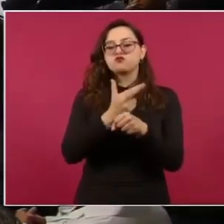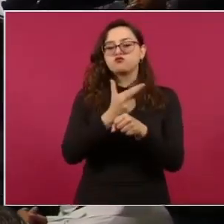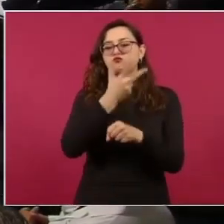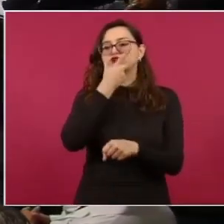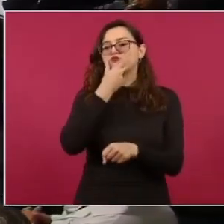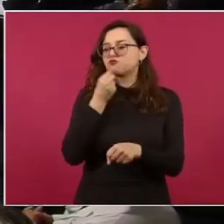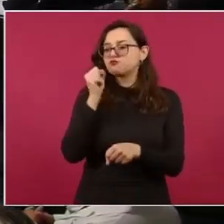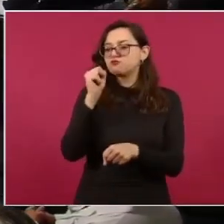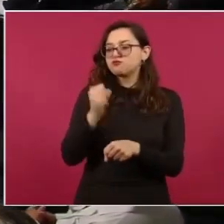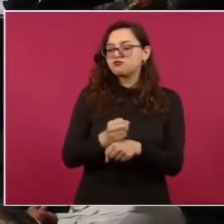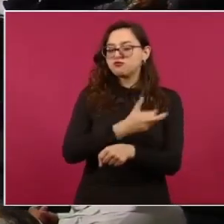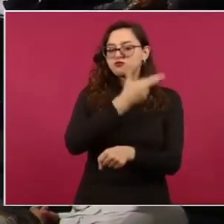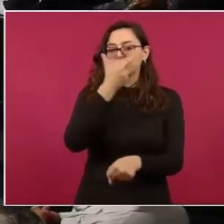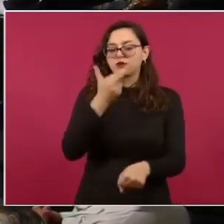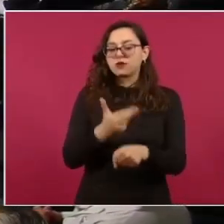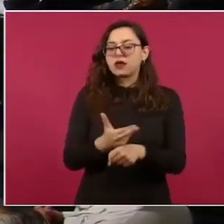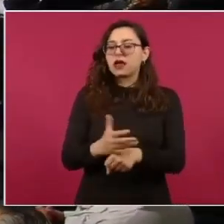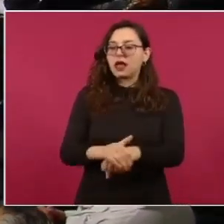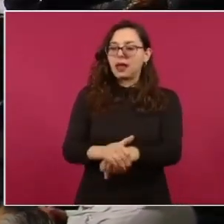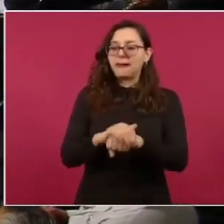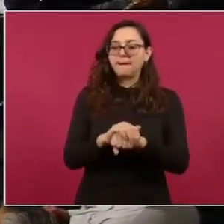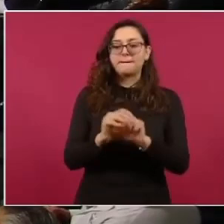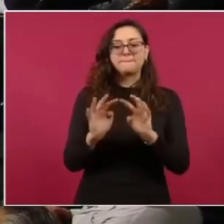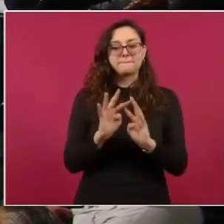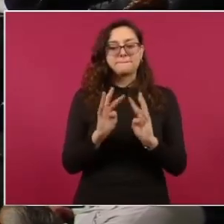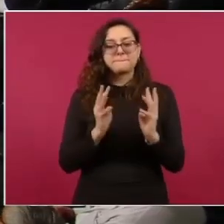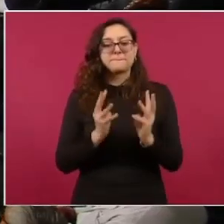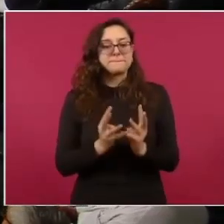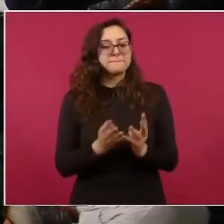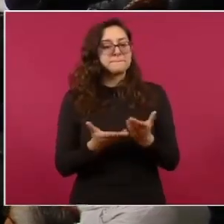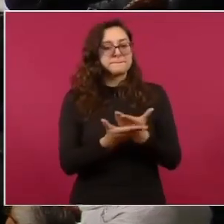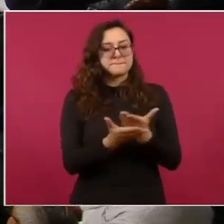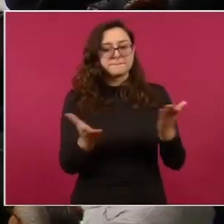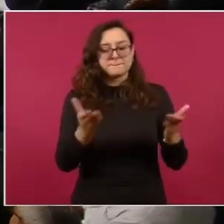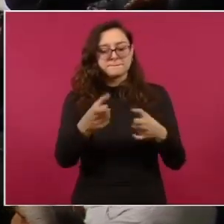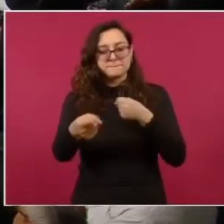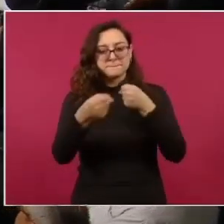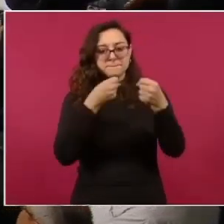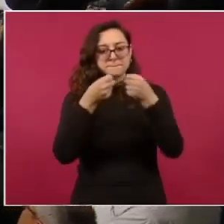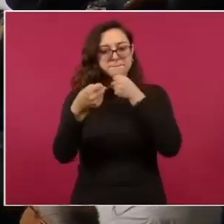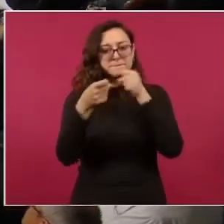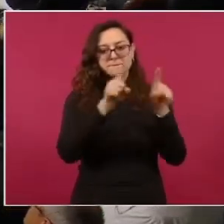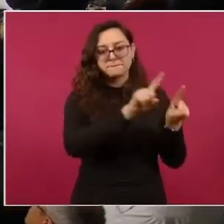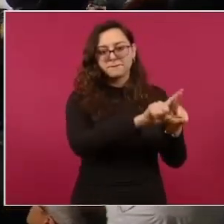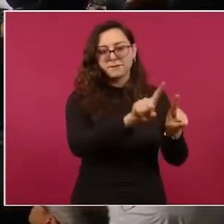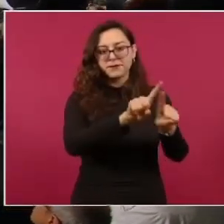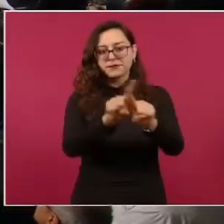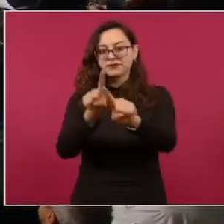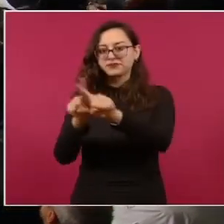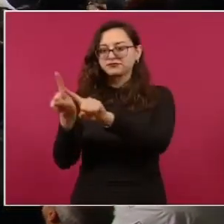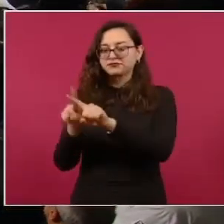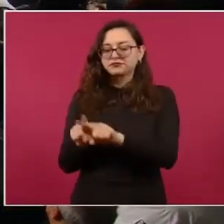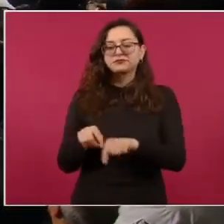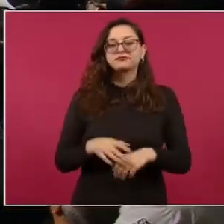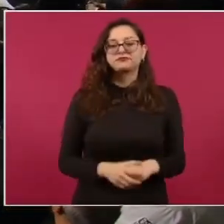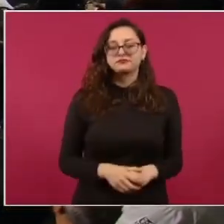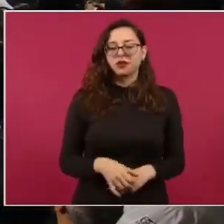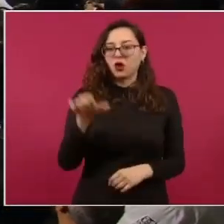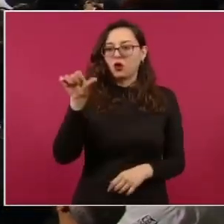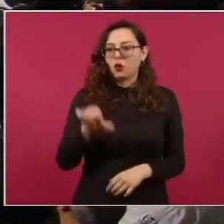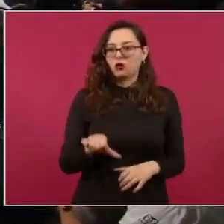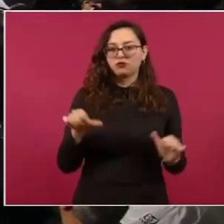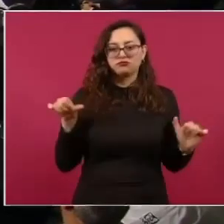Consejo Técnico, a los medios de comunicación, muchas gracias por estar aquí en esta fiesta